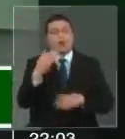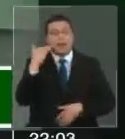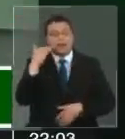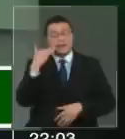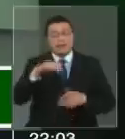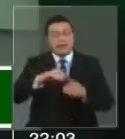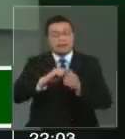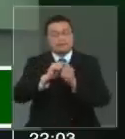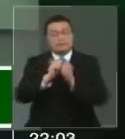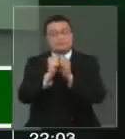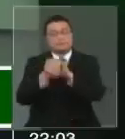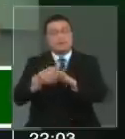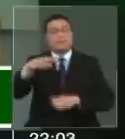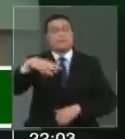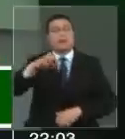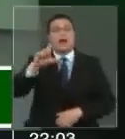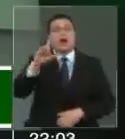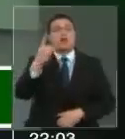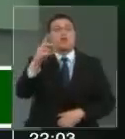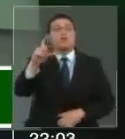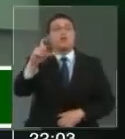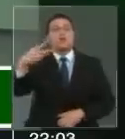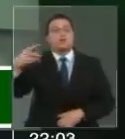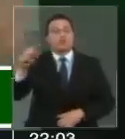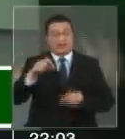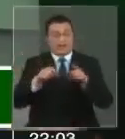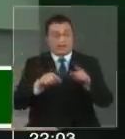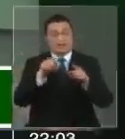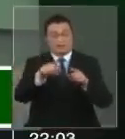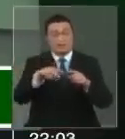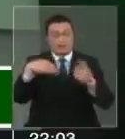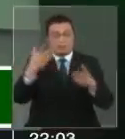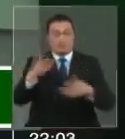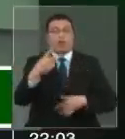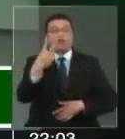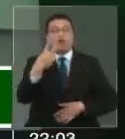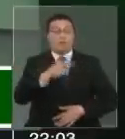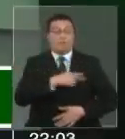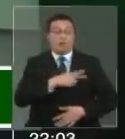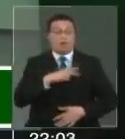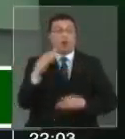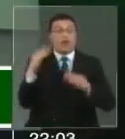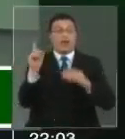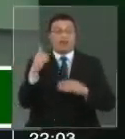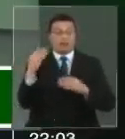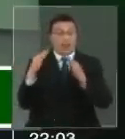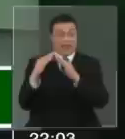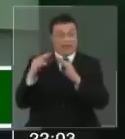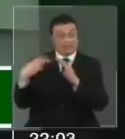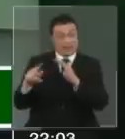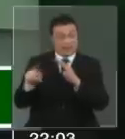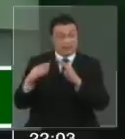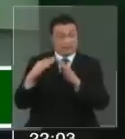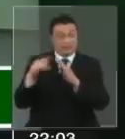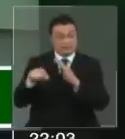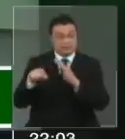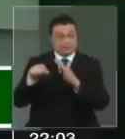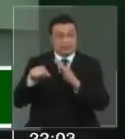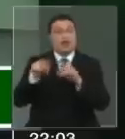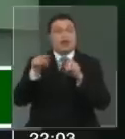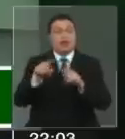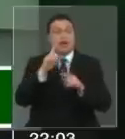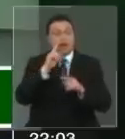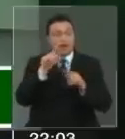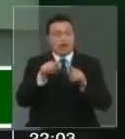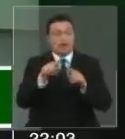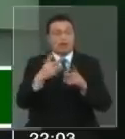a ser Malucha en una casa donde había dos premios nacionales? Una casa además que, si yo no